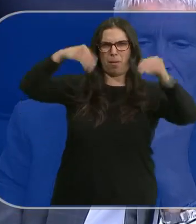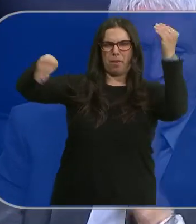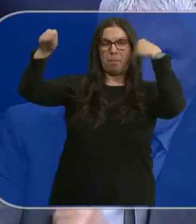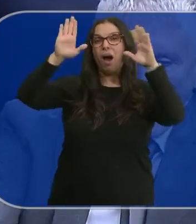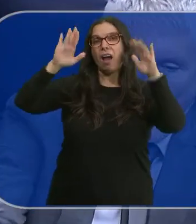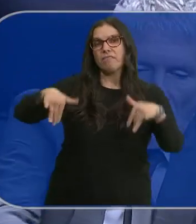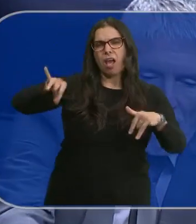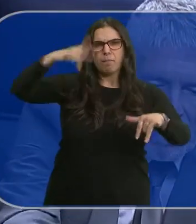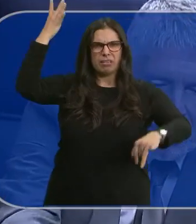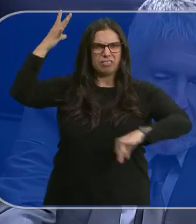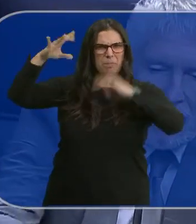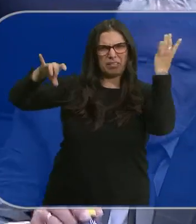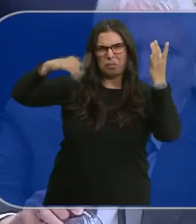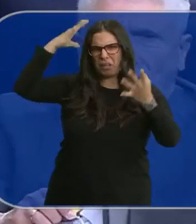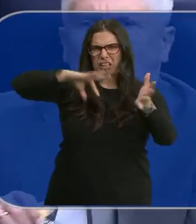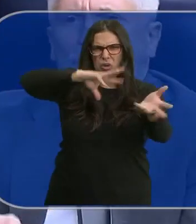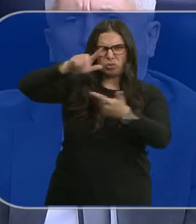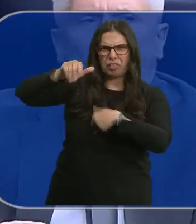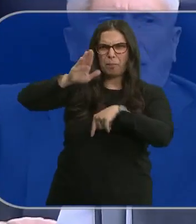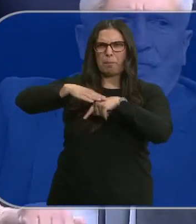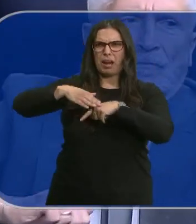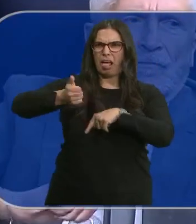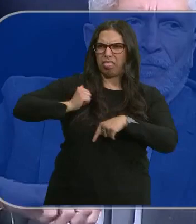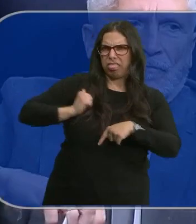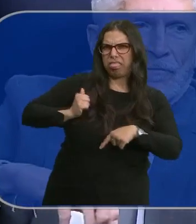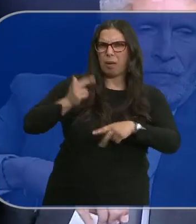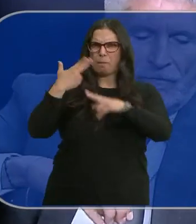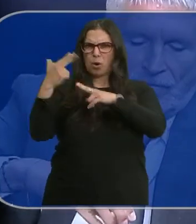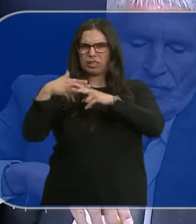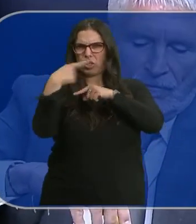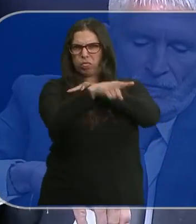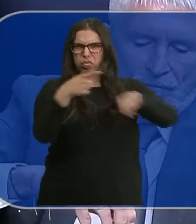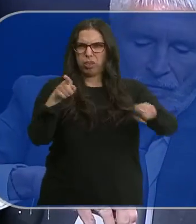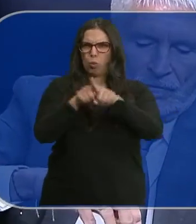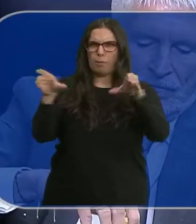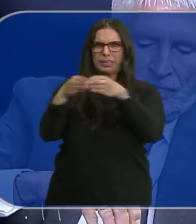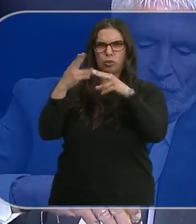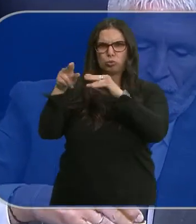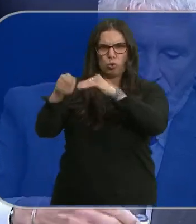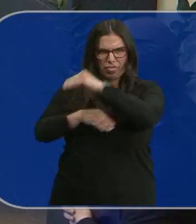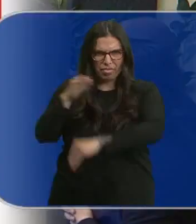bulo lo que hace es inventarse noticias para que sean utilizadas políticamente por partidos como el suyo.